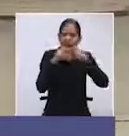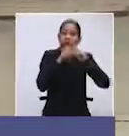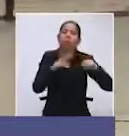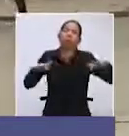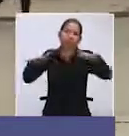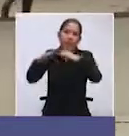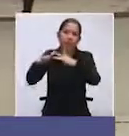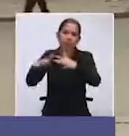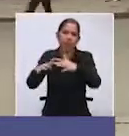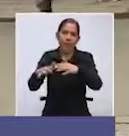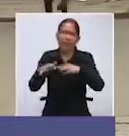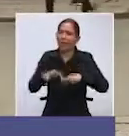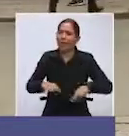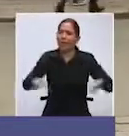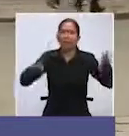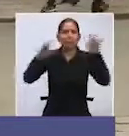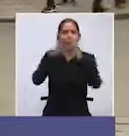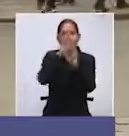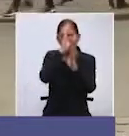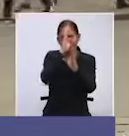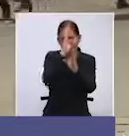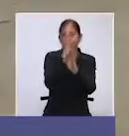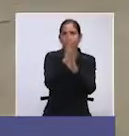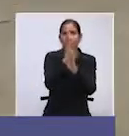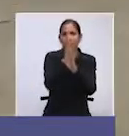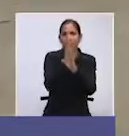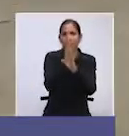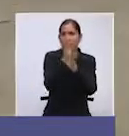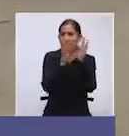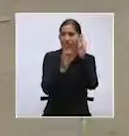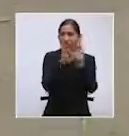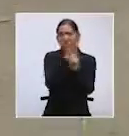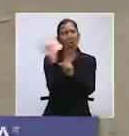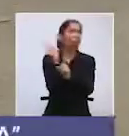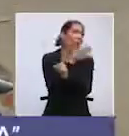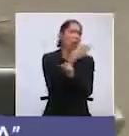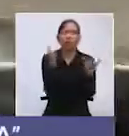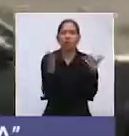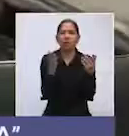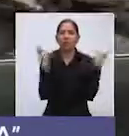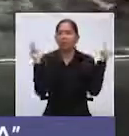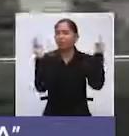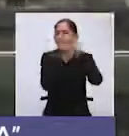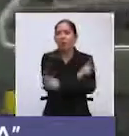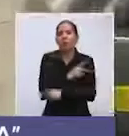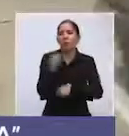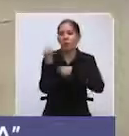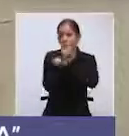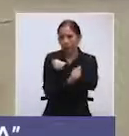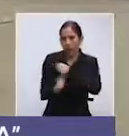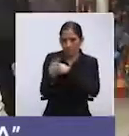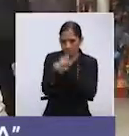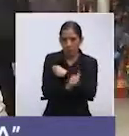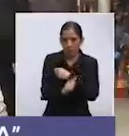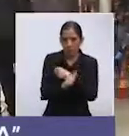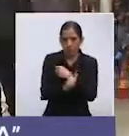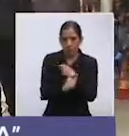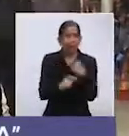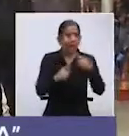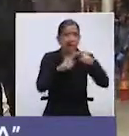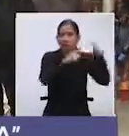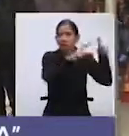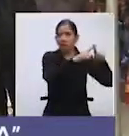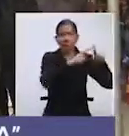peor enemigo de las medidas preventivas contra esta pandemia y contra los virus